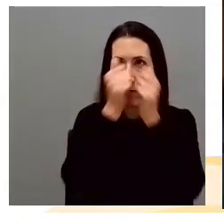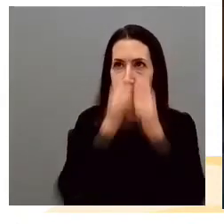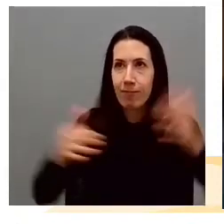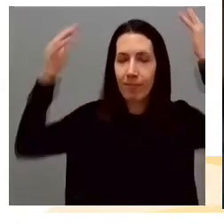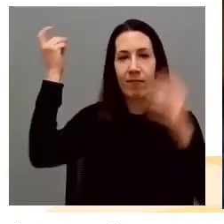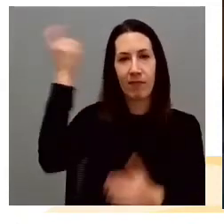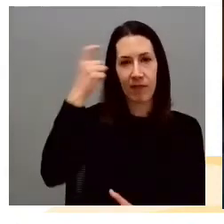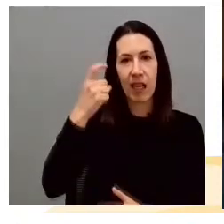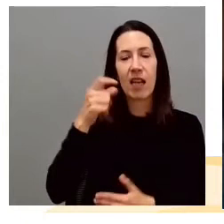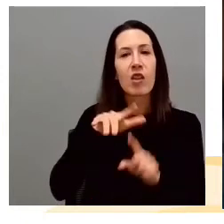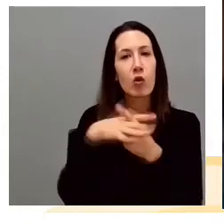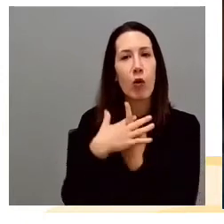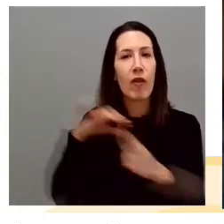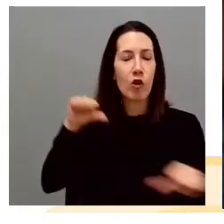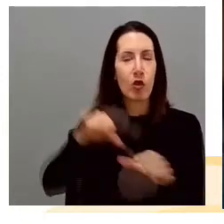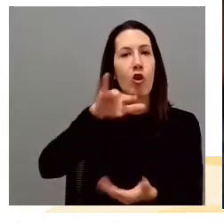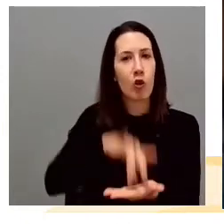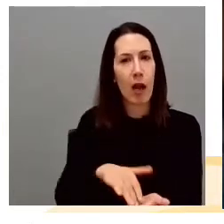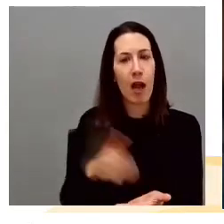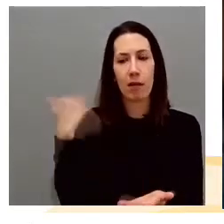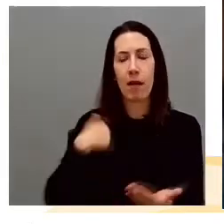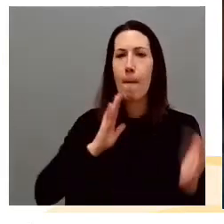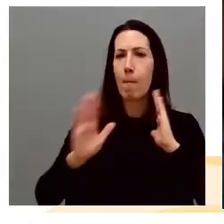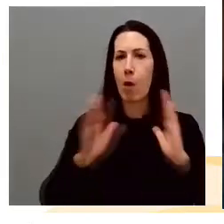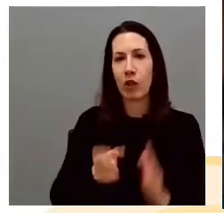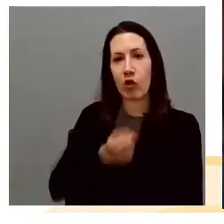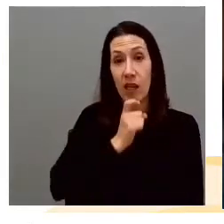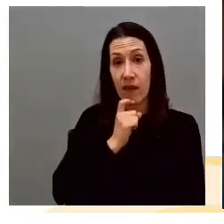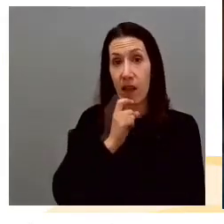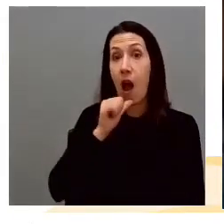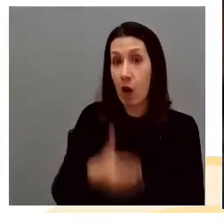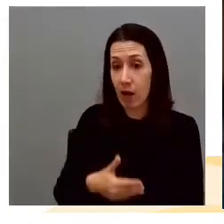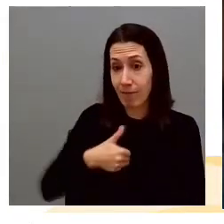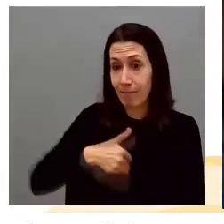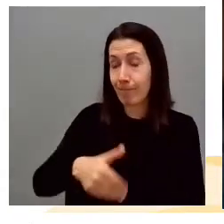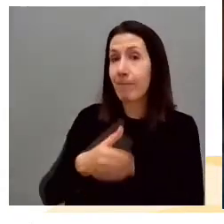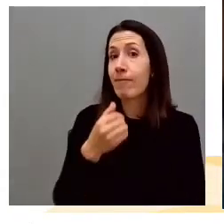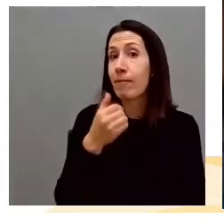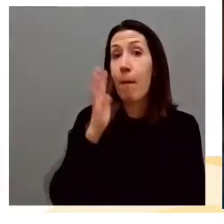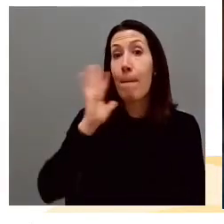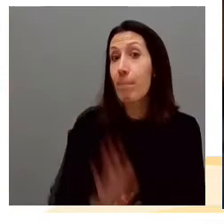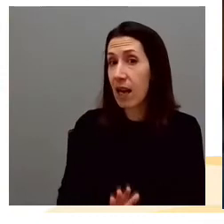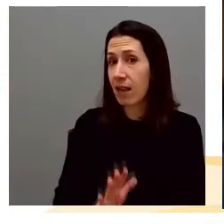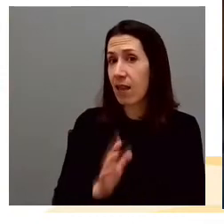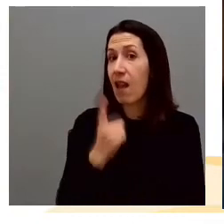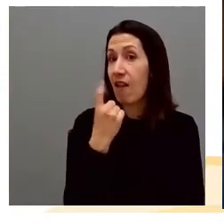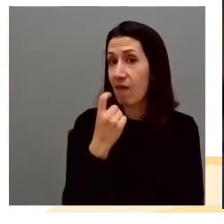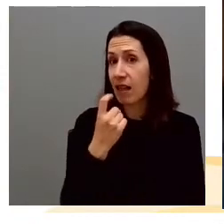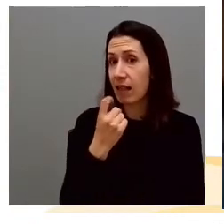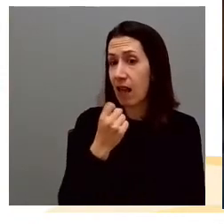ha venido pasando en los momentos más críticos y lo que todavía parece que deberemos llevar y conllevar durante